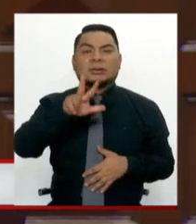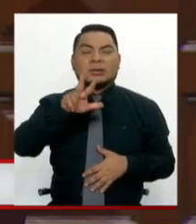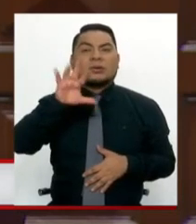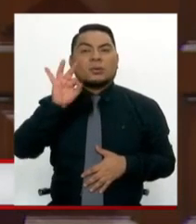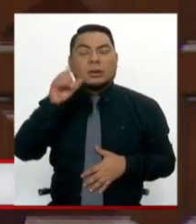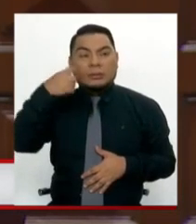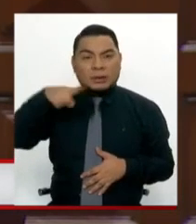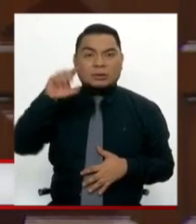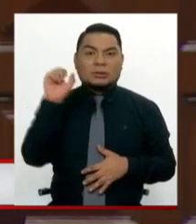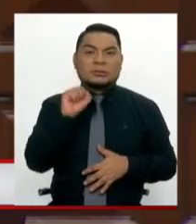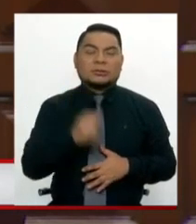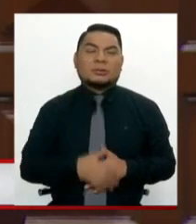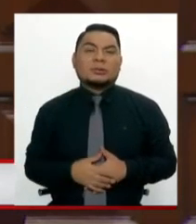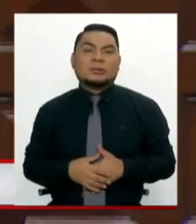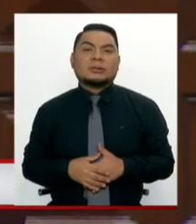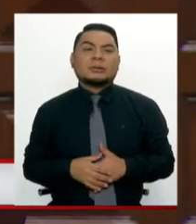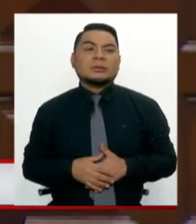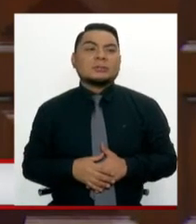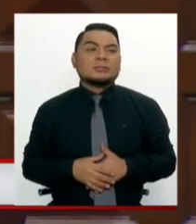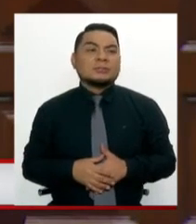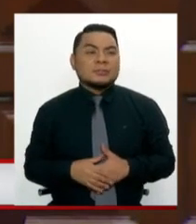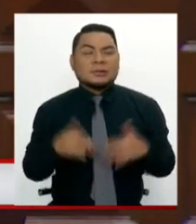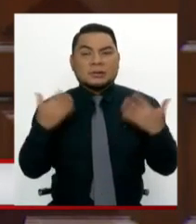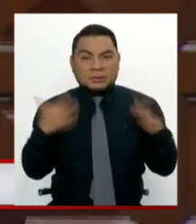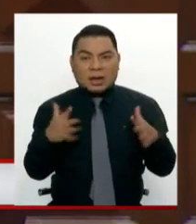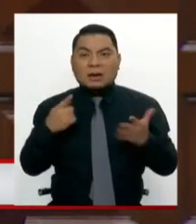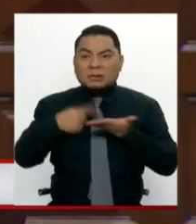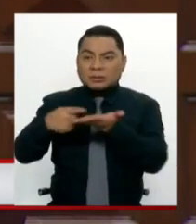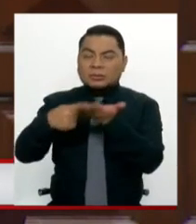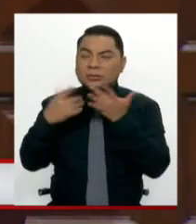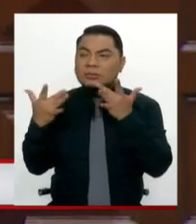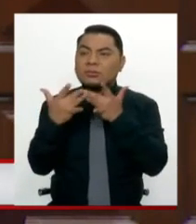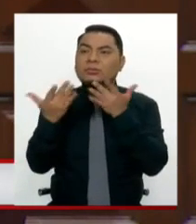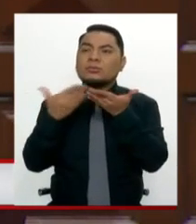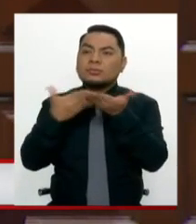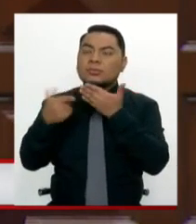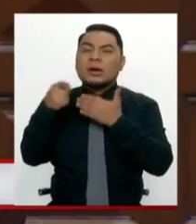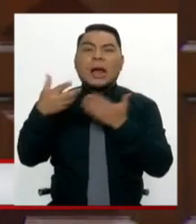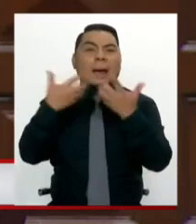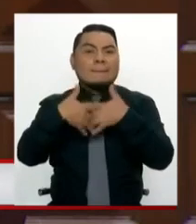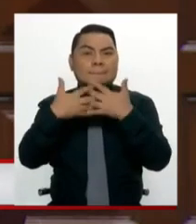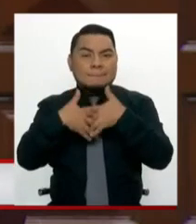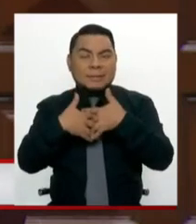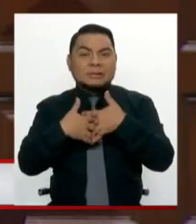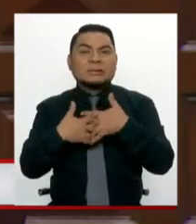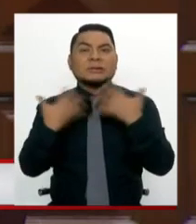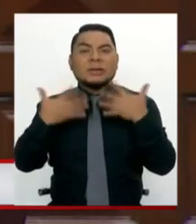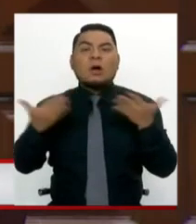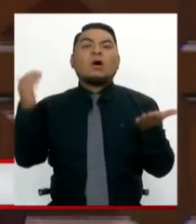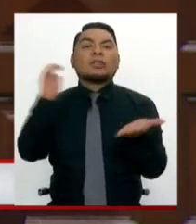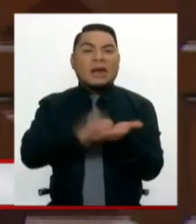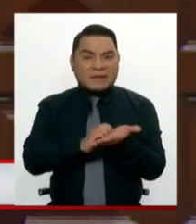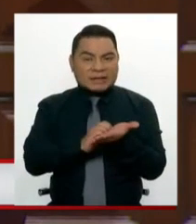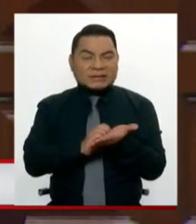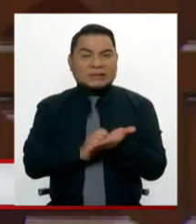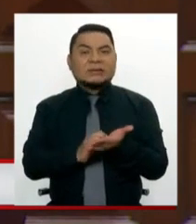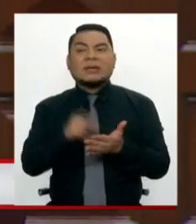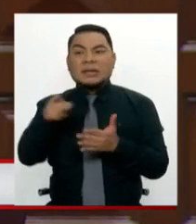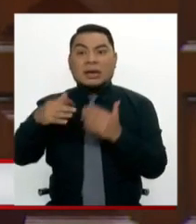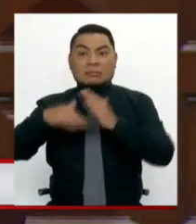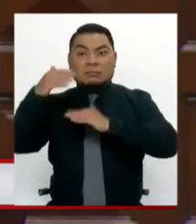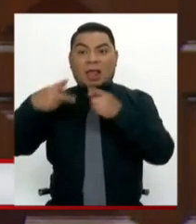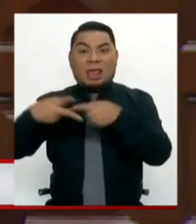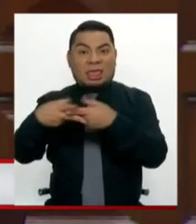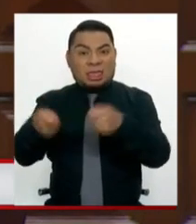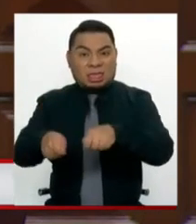8.139 millones de soles. Se está coordinando con las empresas para que se reinicien y se culminen estas